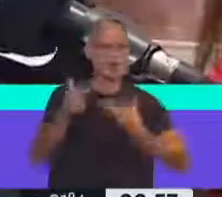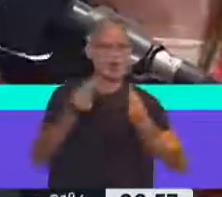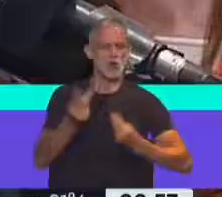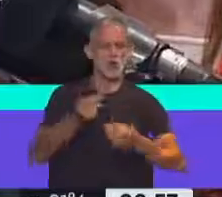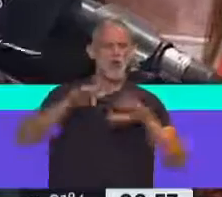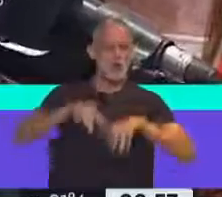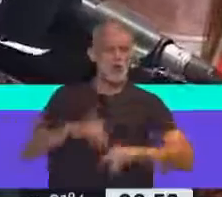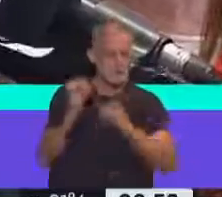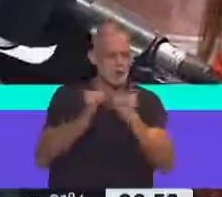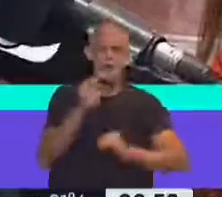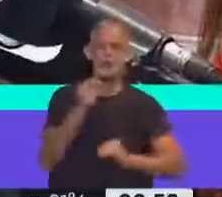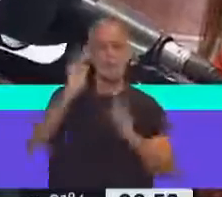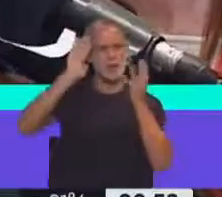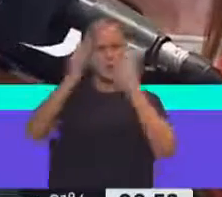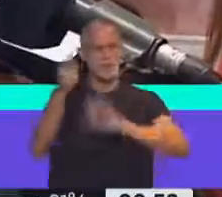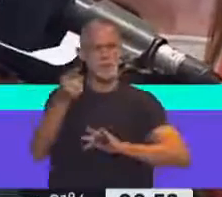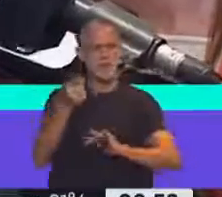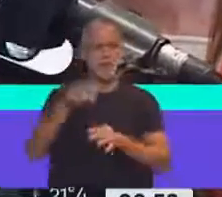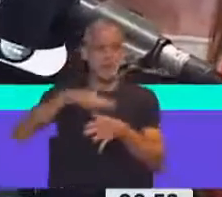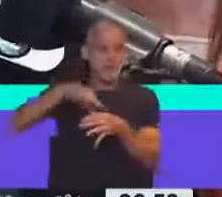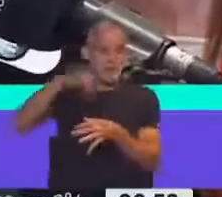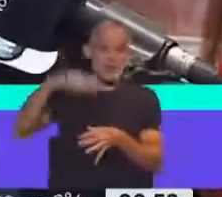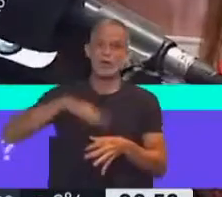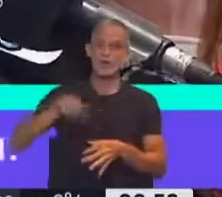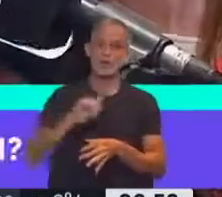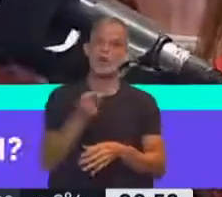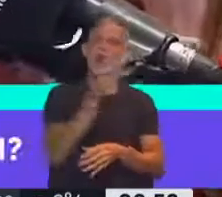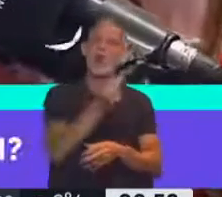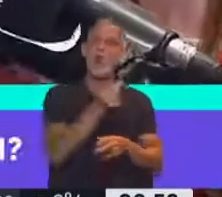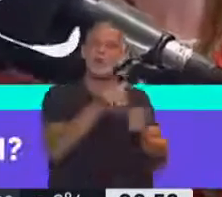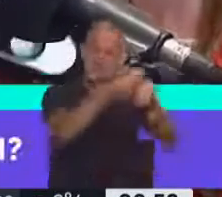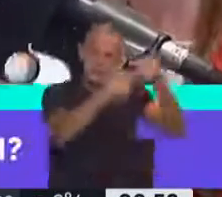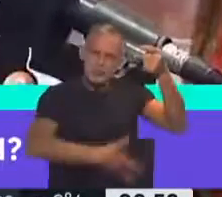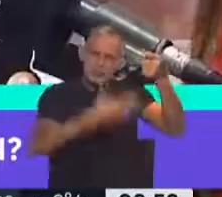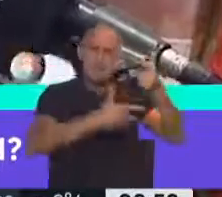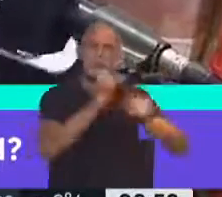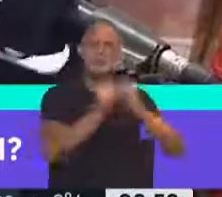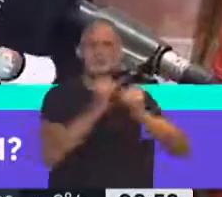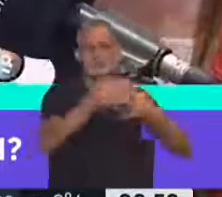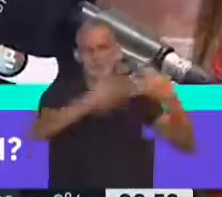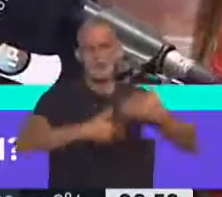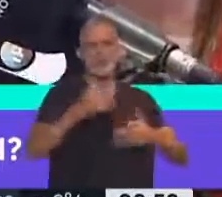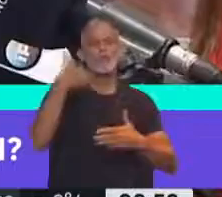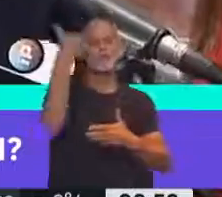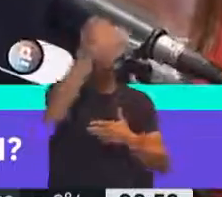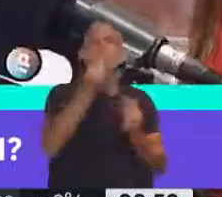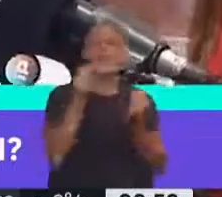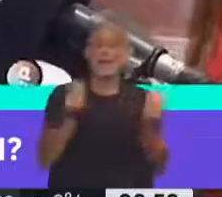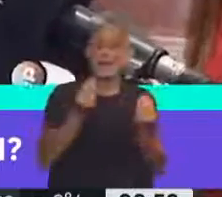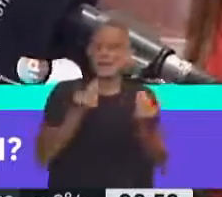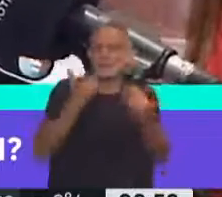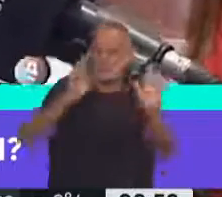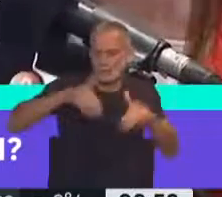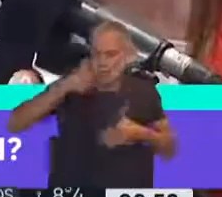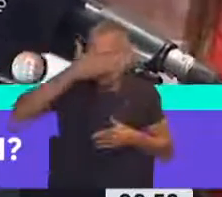informática que indicaron que Milei no está rifando su sueldo, sino comprando una gran base de datos para usar a futuro con fines no